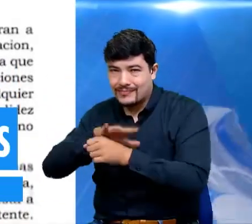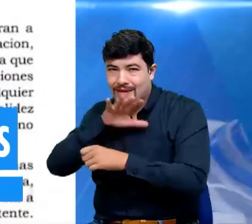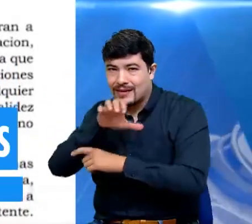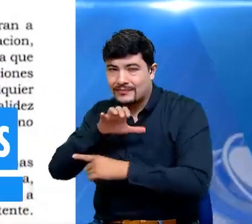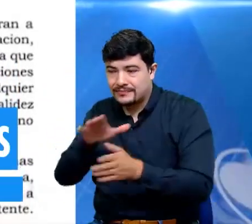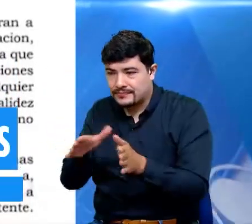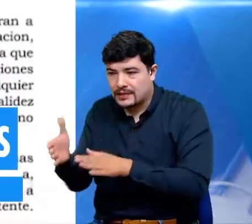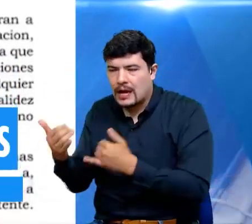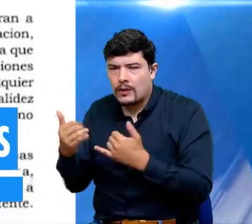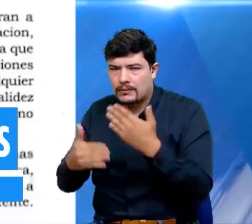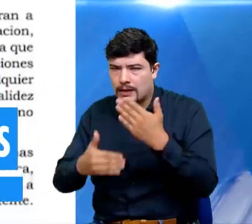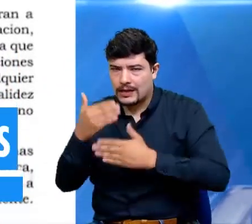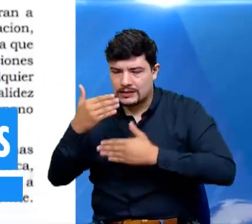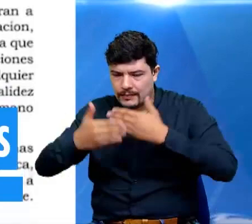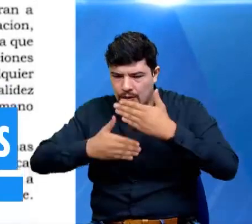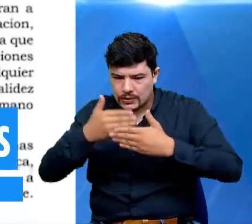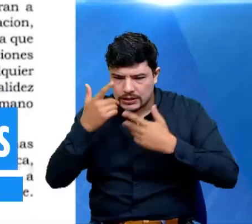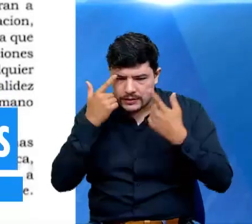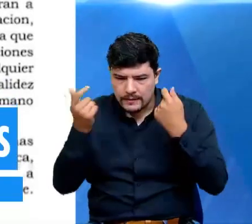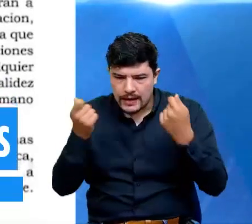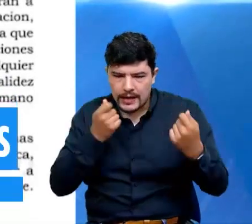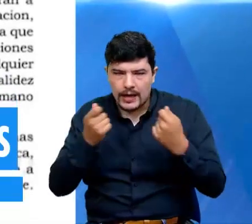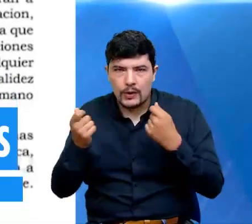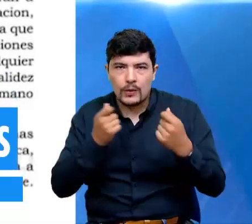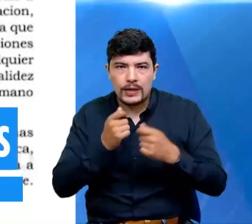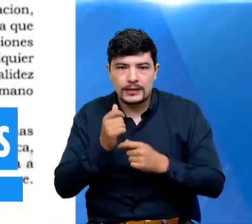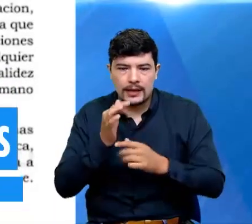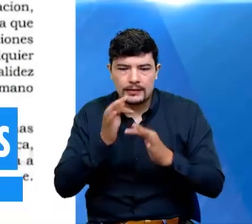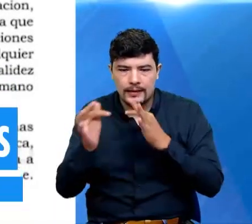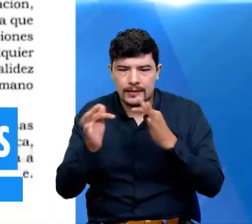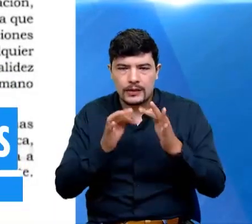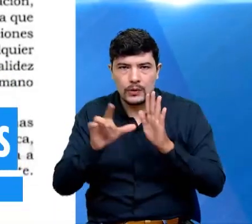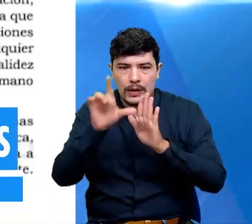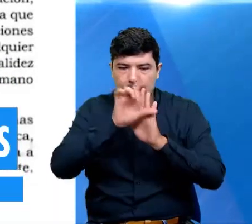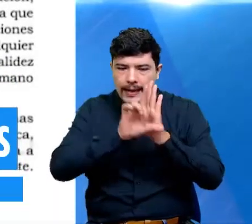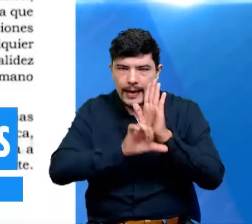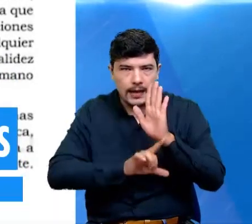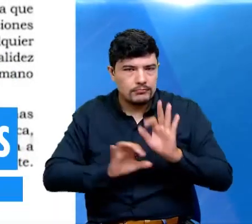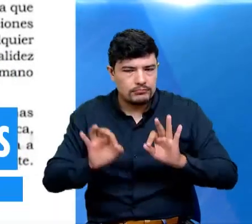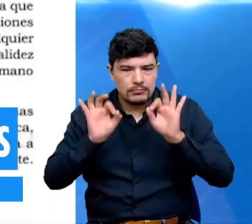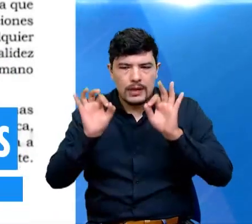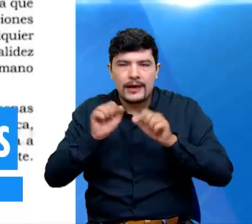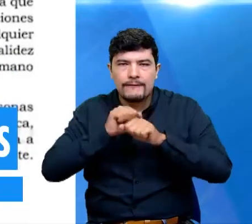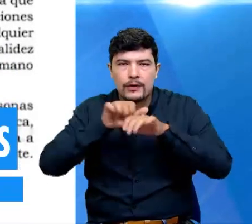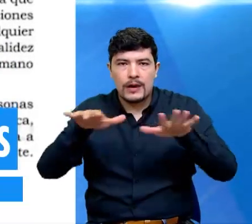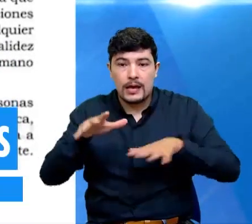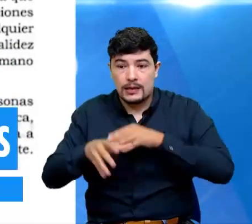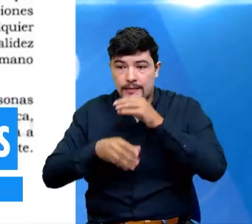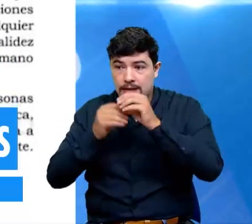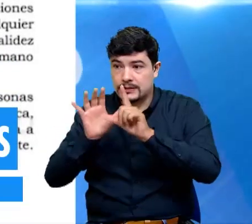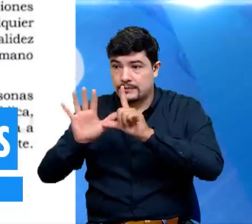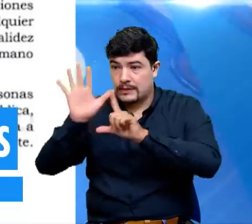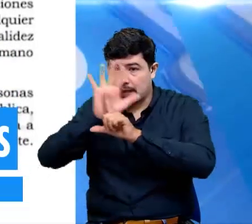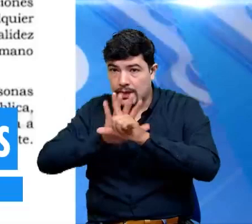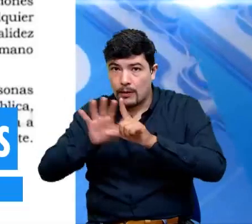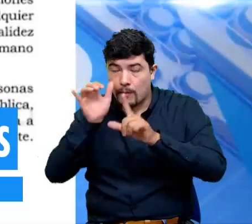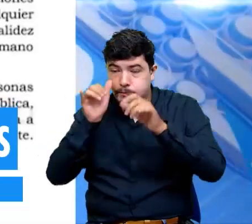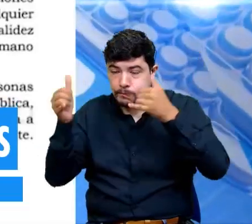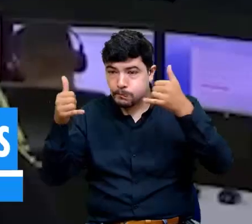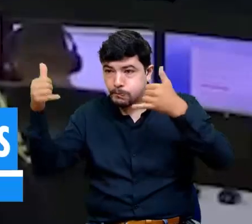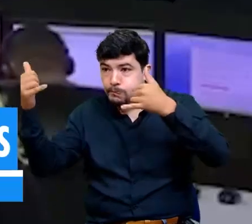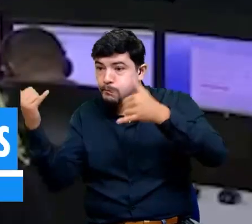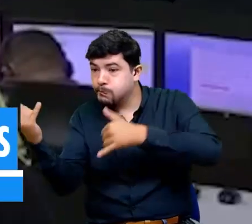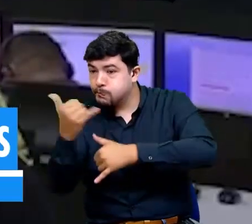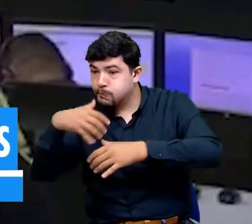los trámites legales sobre el manejo de la información y entregará los videos de las cámaras de seguridad a las autoridades